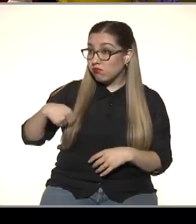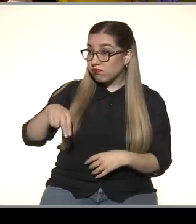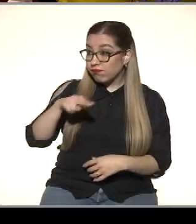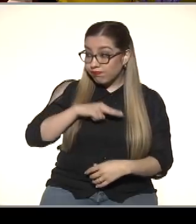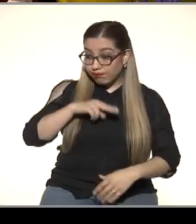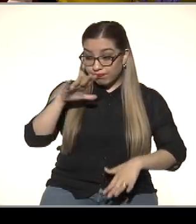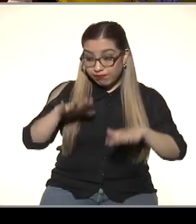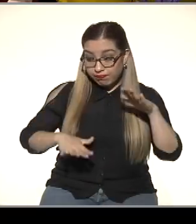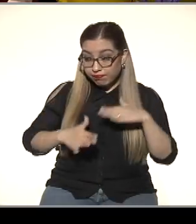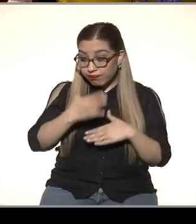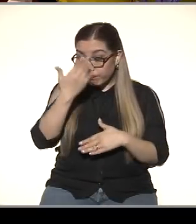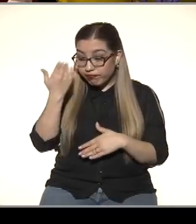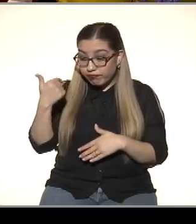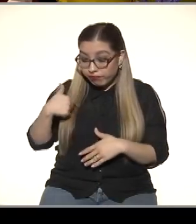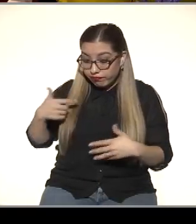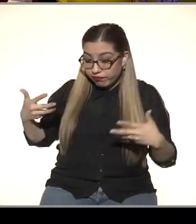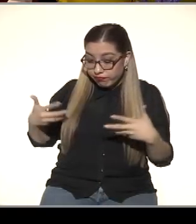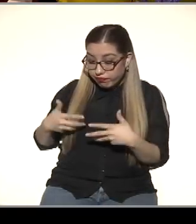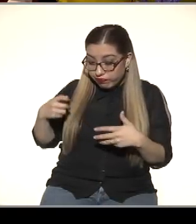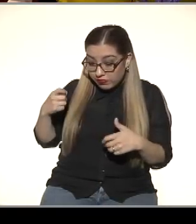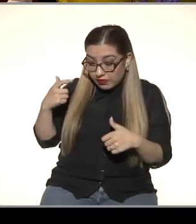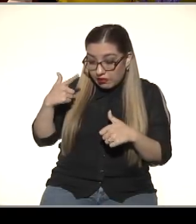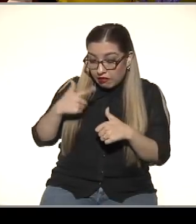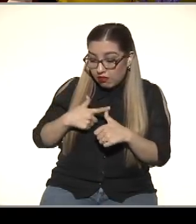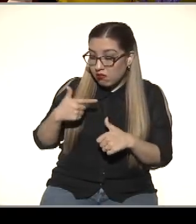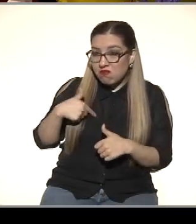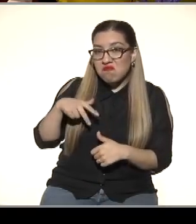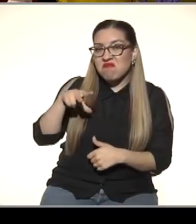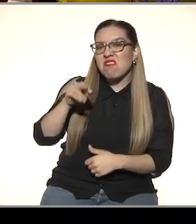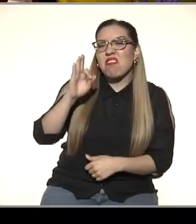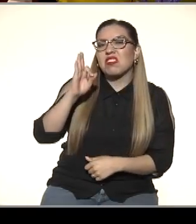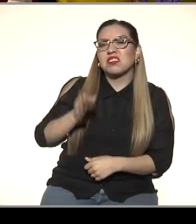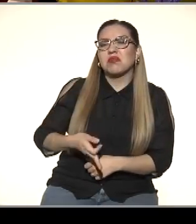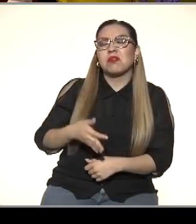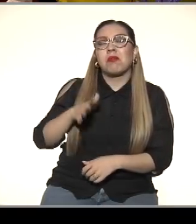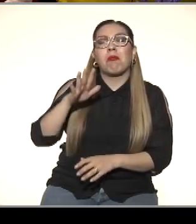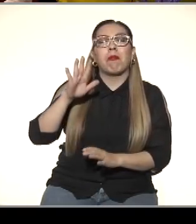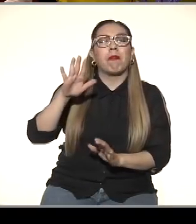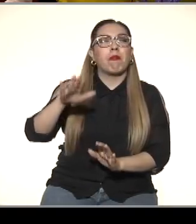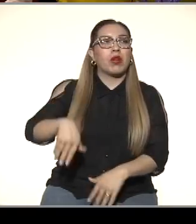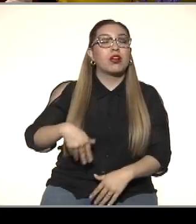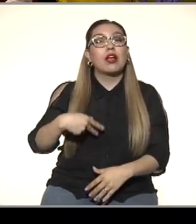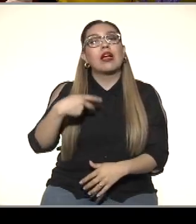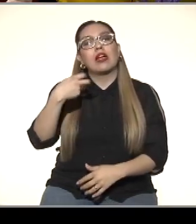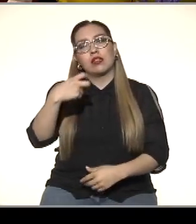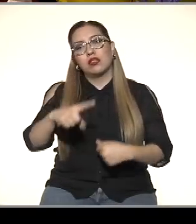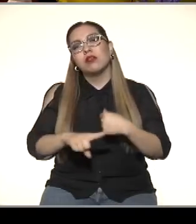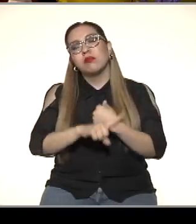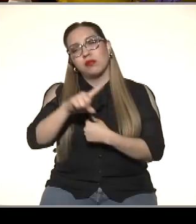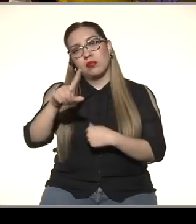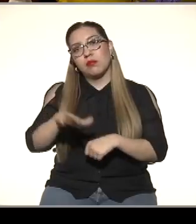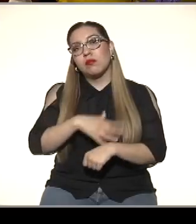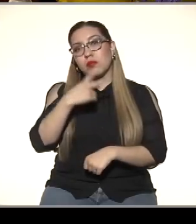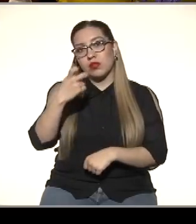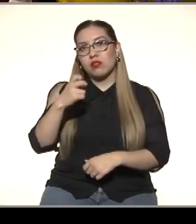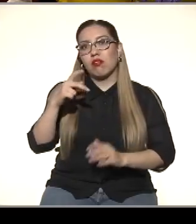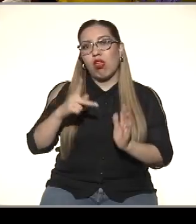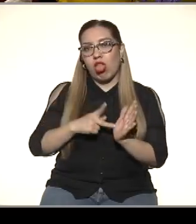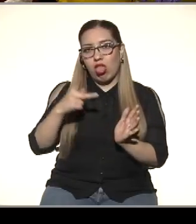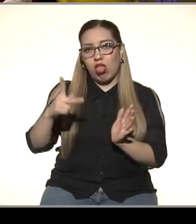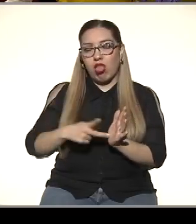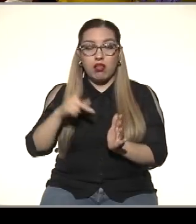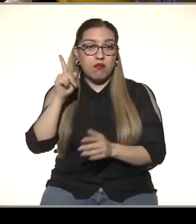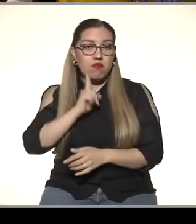yo hice algo, ¿sí?, donde no lo acepto, entonces ahí es un problema. Por eso se repite, y esa mujer que le reclama y le